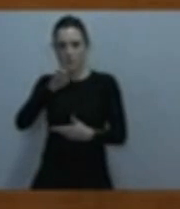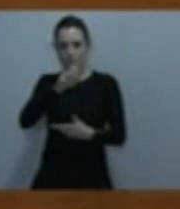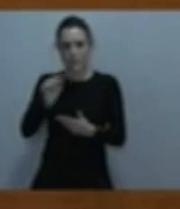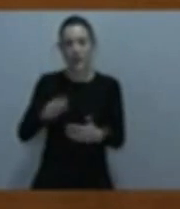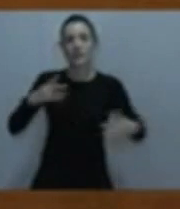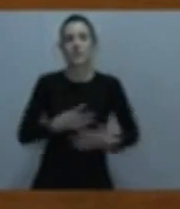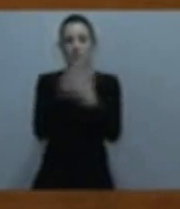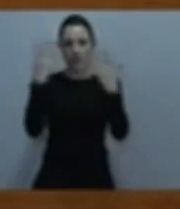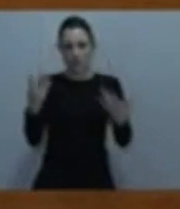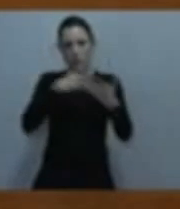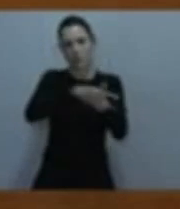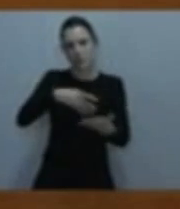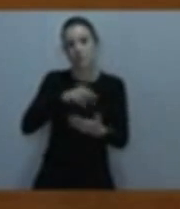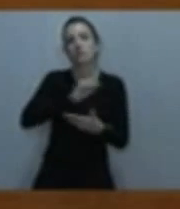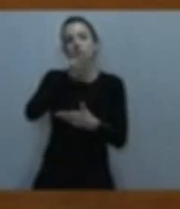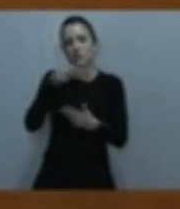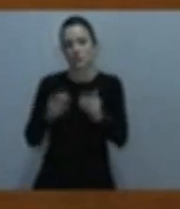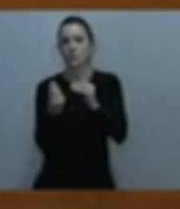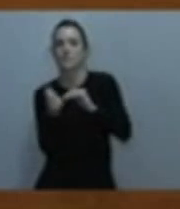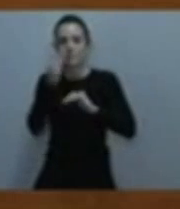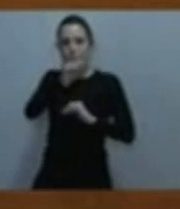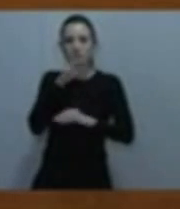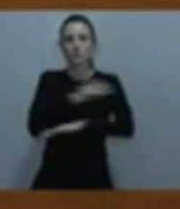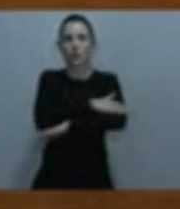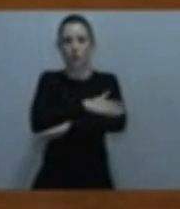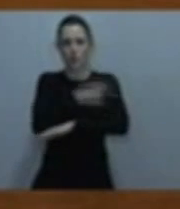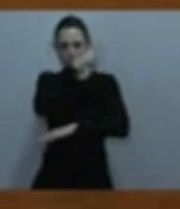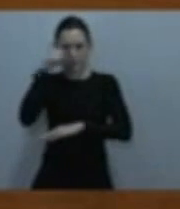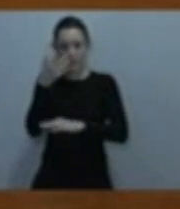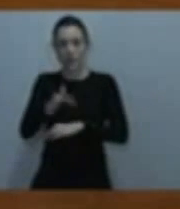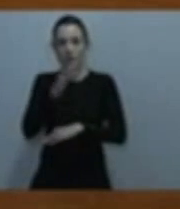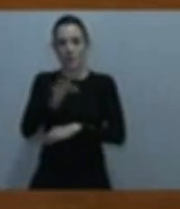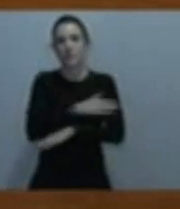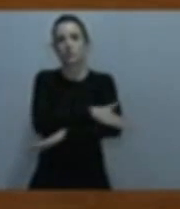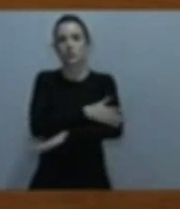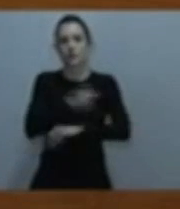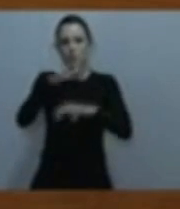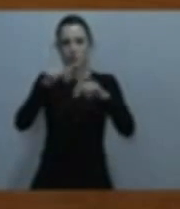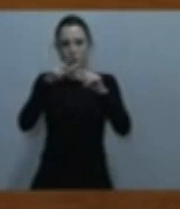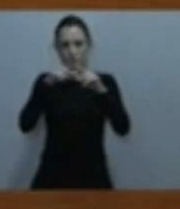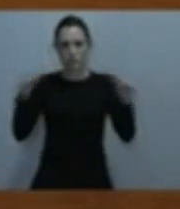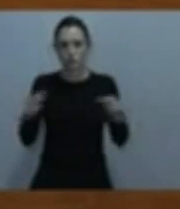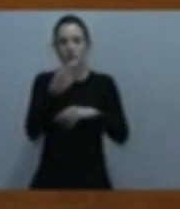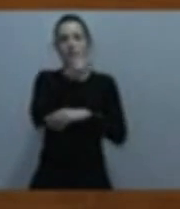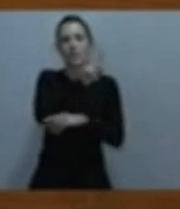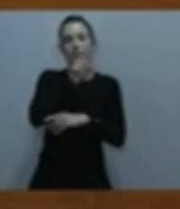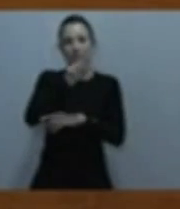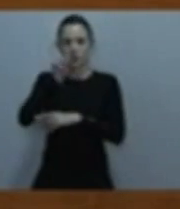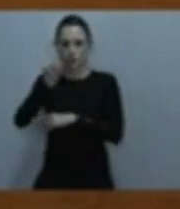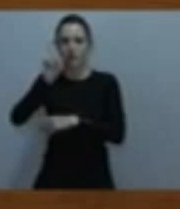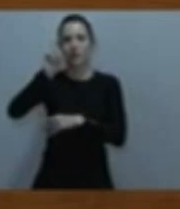millones más del Estado. Y además tuvo que ser avalada por el Gobierno del Principado de Asturias con 111 millones de